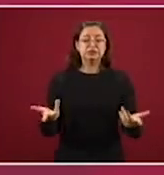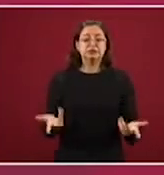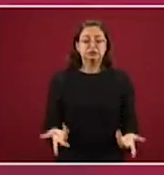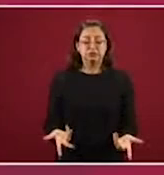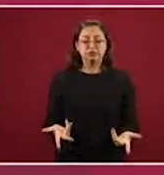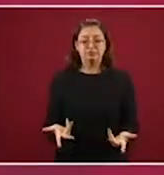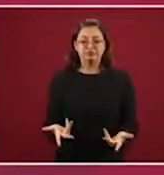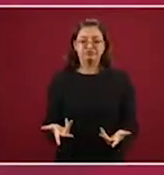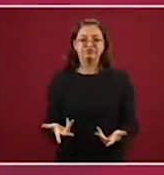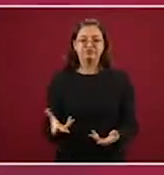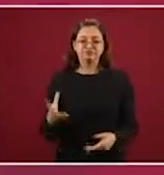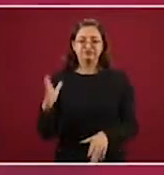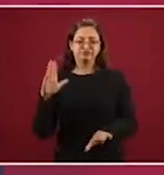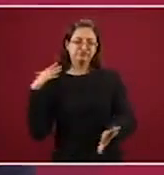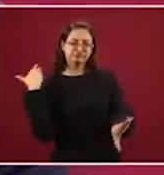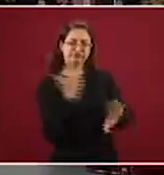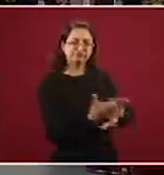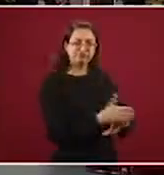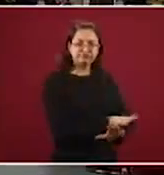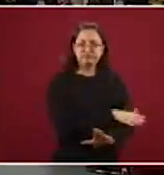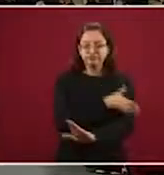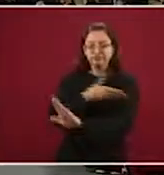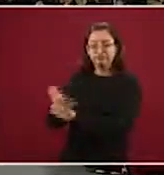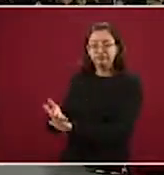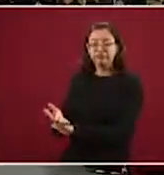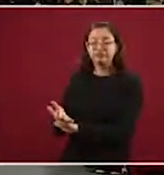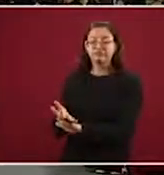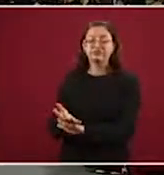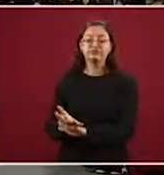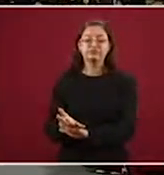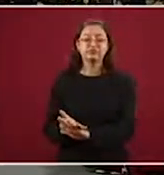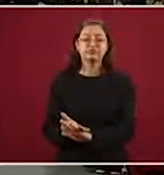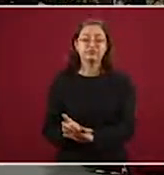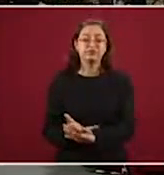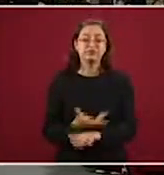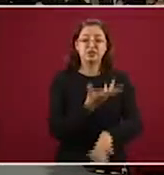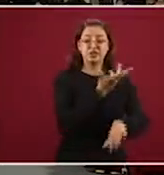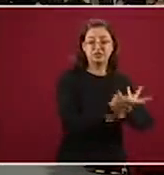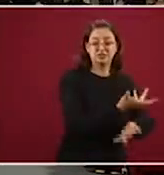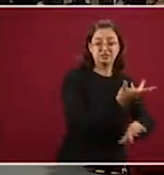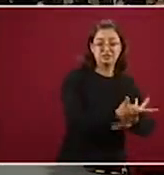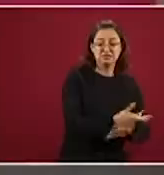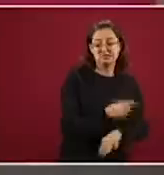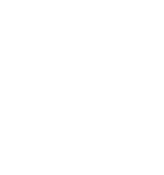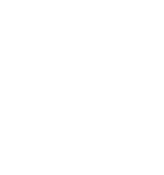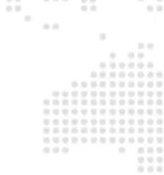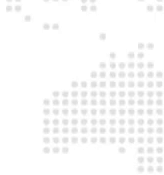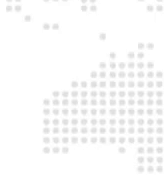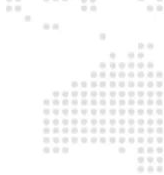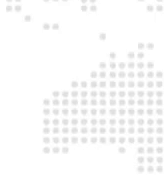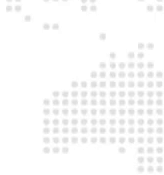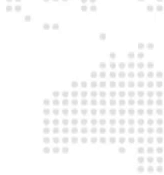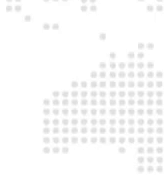los enfrentamientos de Estados Unidos e Irán.